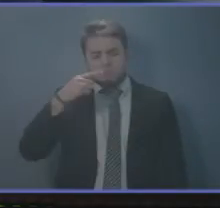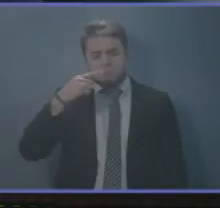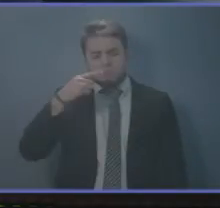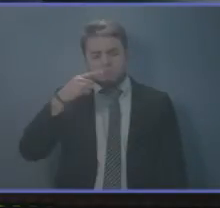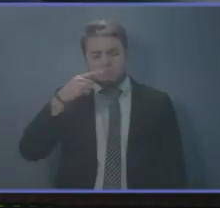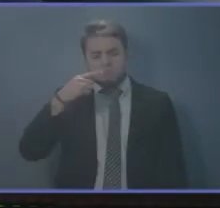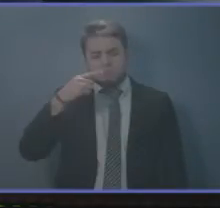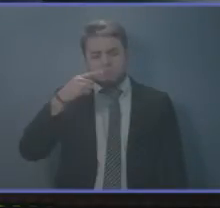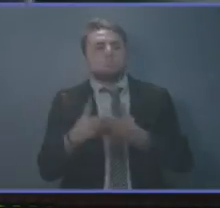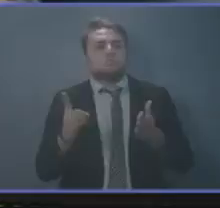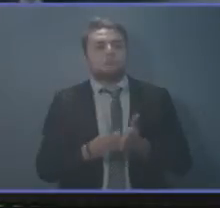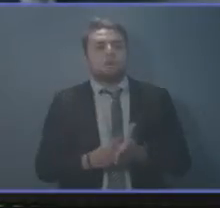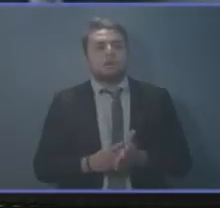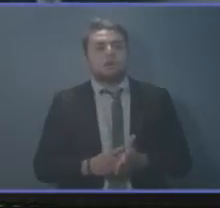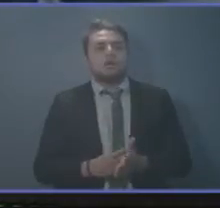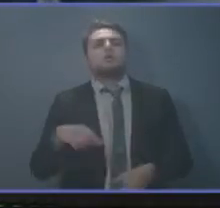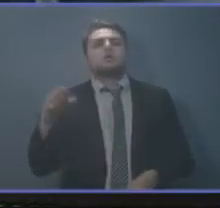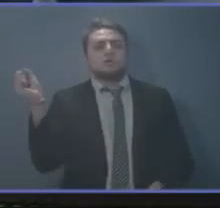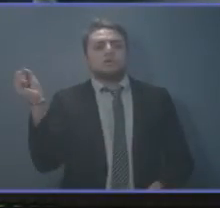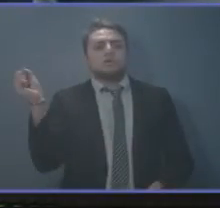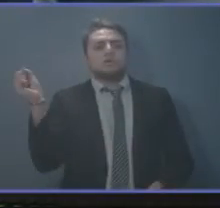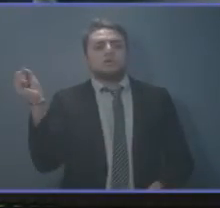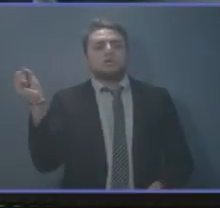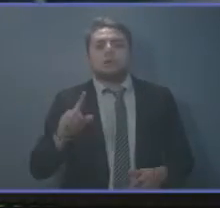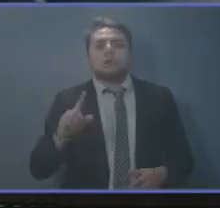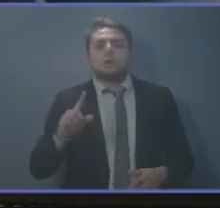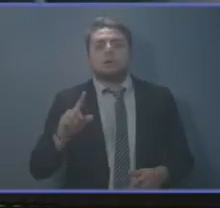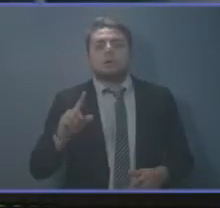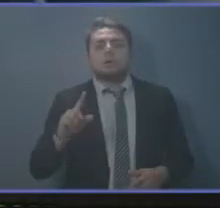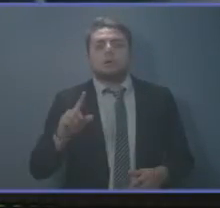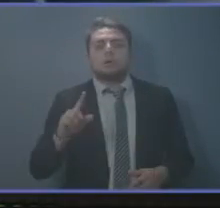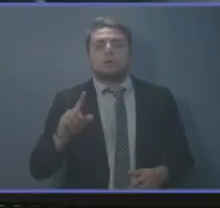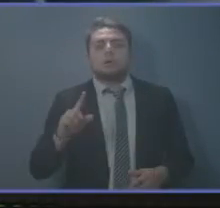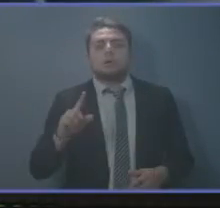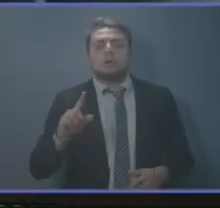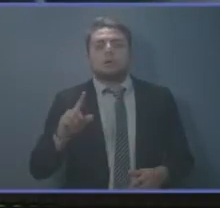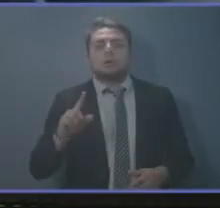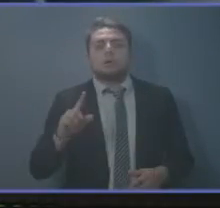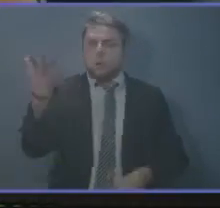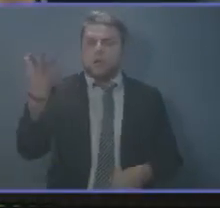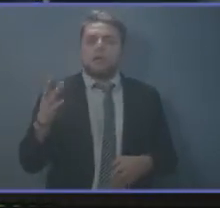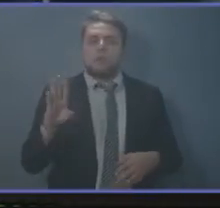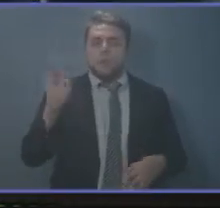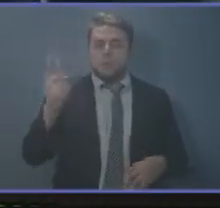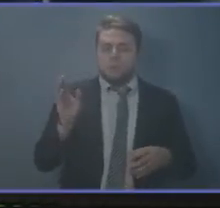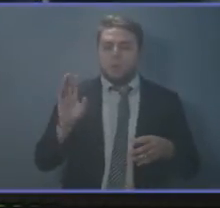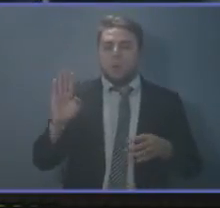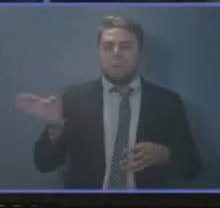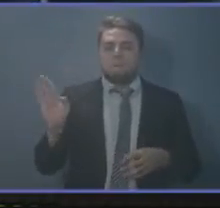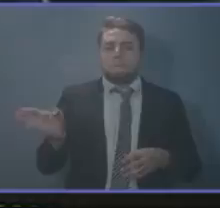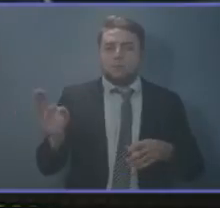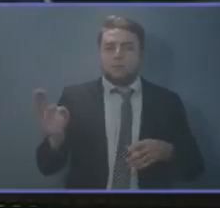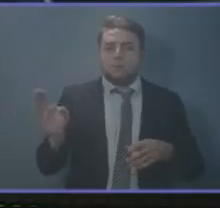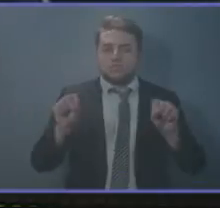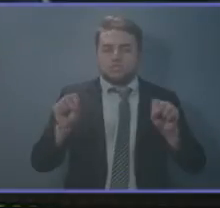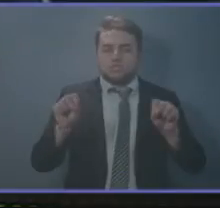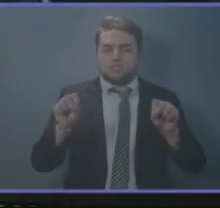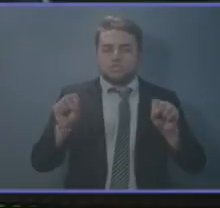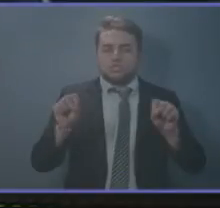están a favor, primero, de modernizar el transporte público, no dejando a un lado el factor humano,